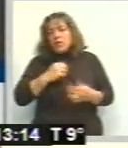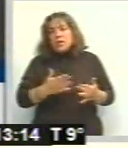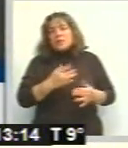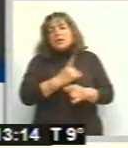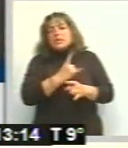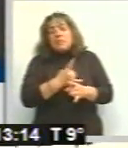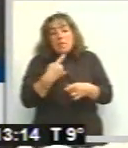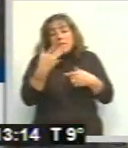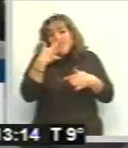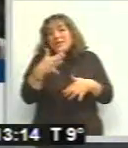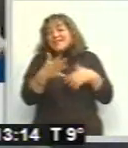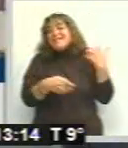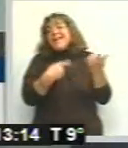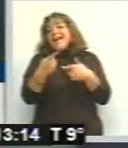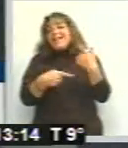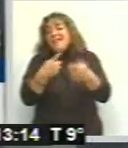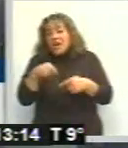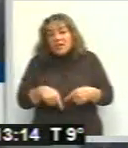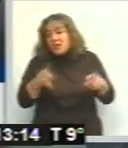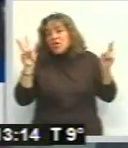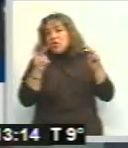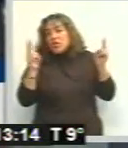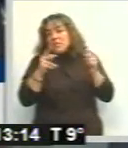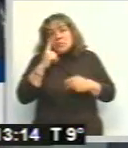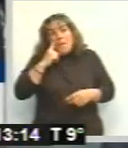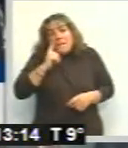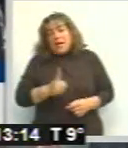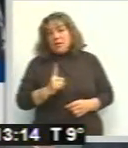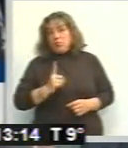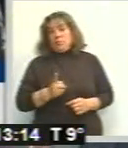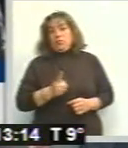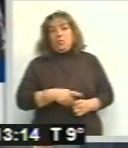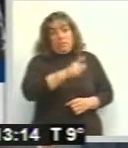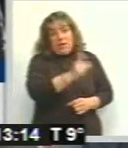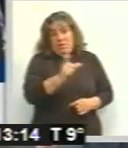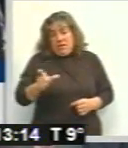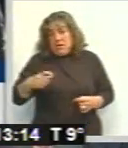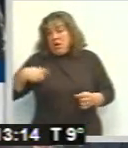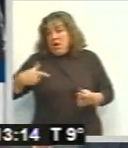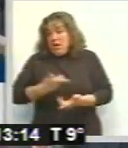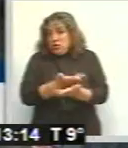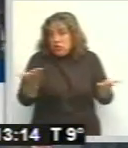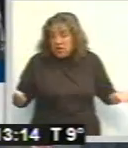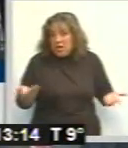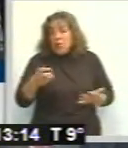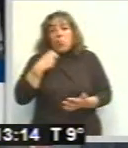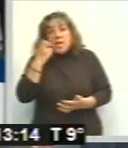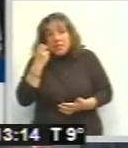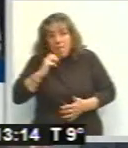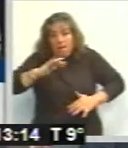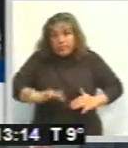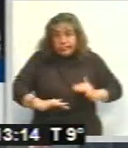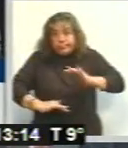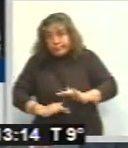se generan después estas cuestiones que son de alta peligrosidad para la sociedad, porque un animal de esta naturaleza,